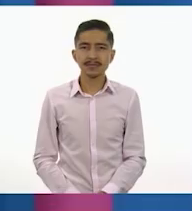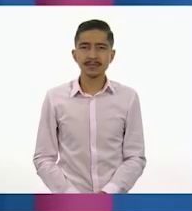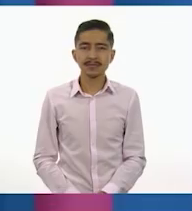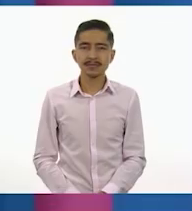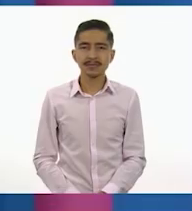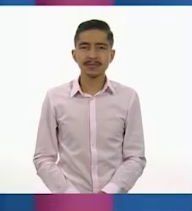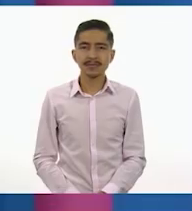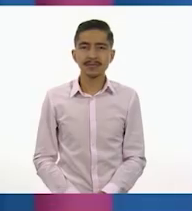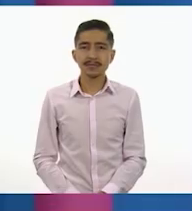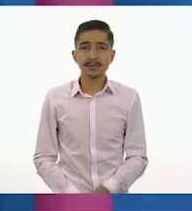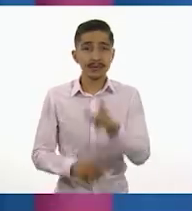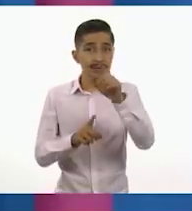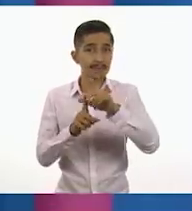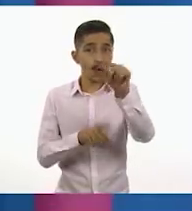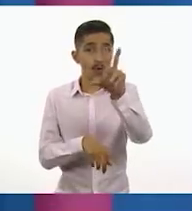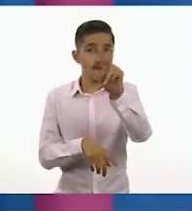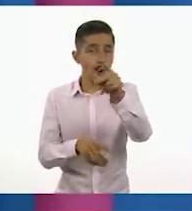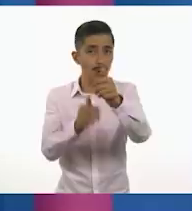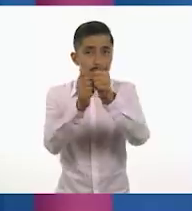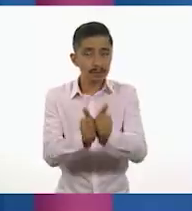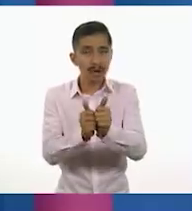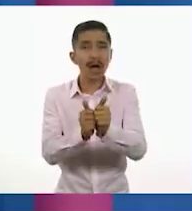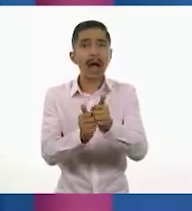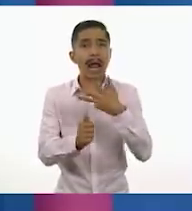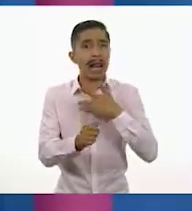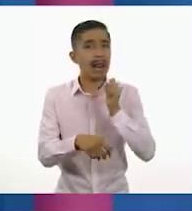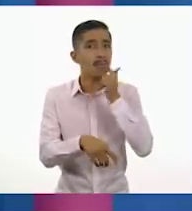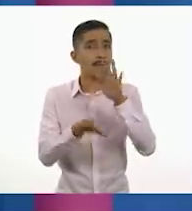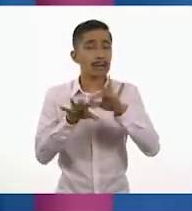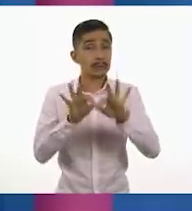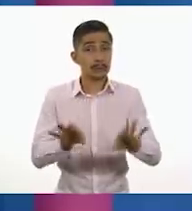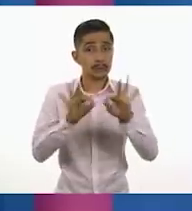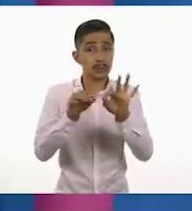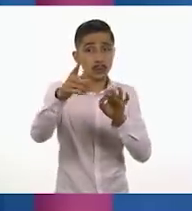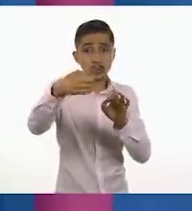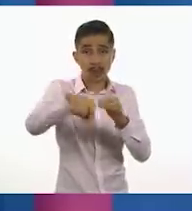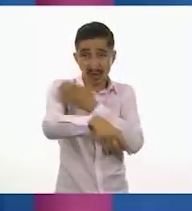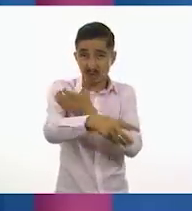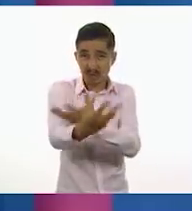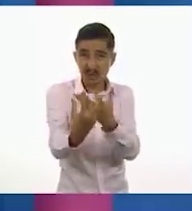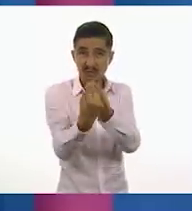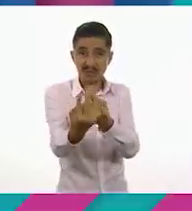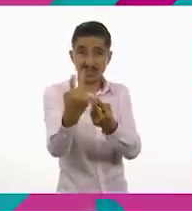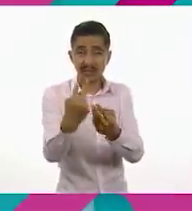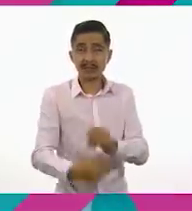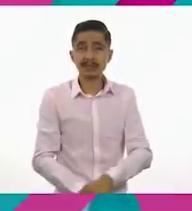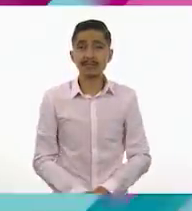No se muevan de su lugar, tenemos algo muy importante para ustedes. Acompáñenos.